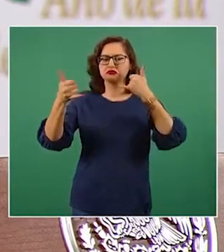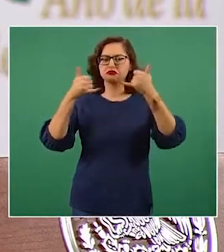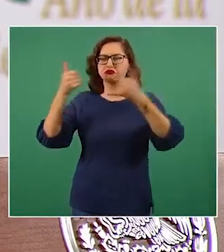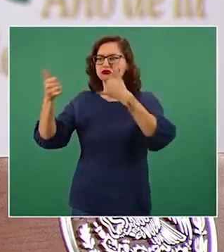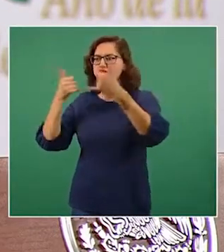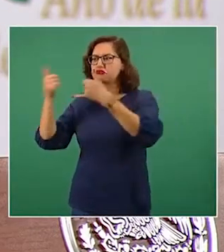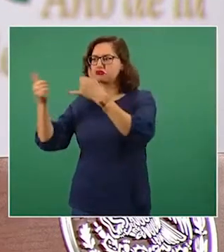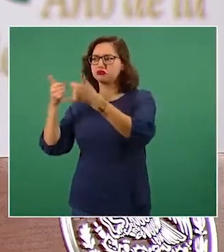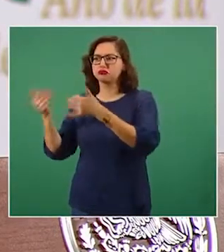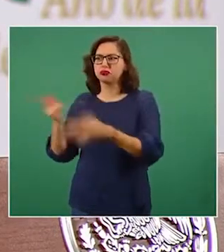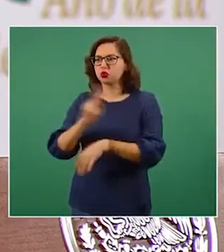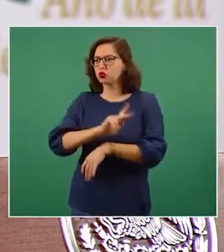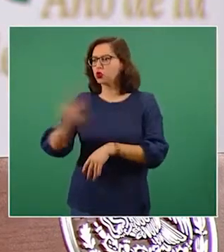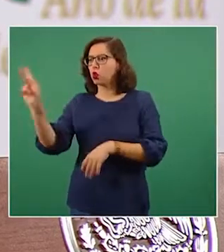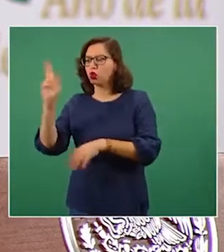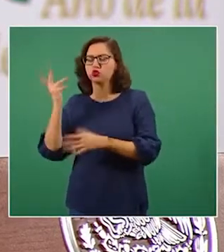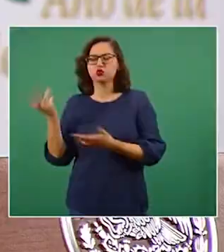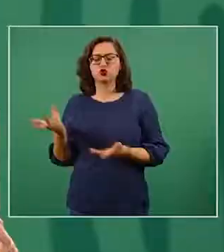a todos,